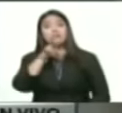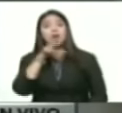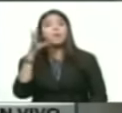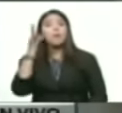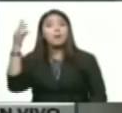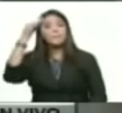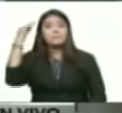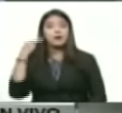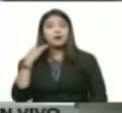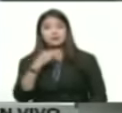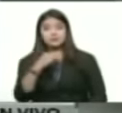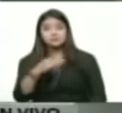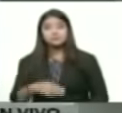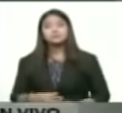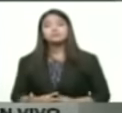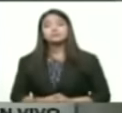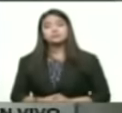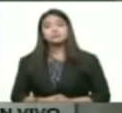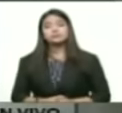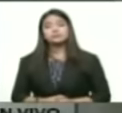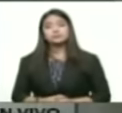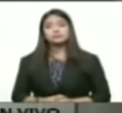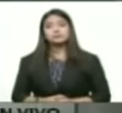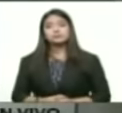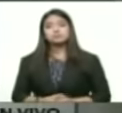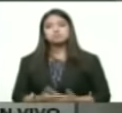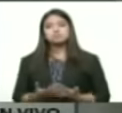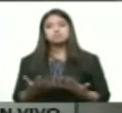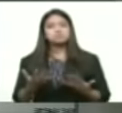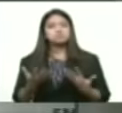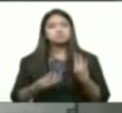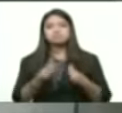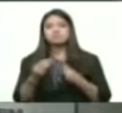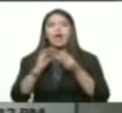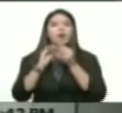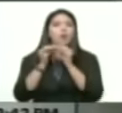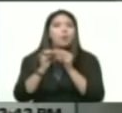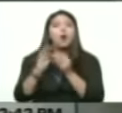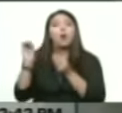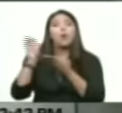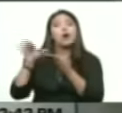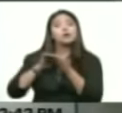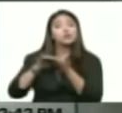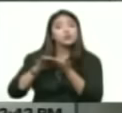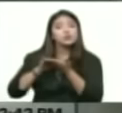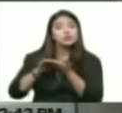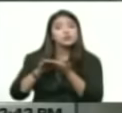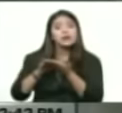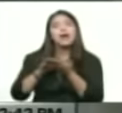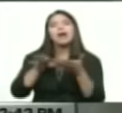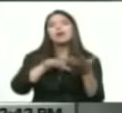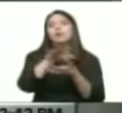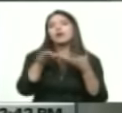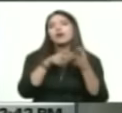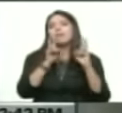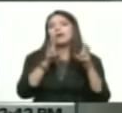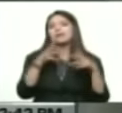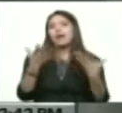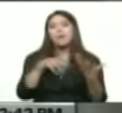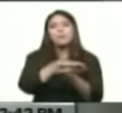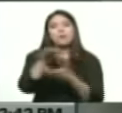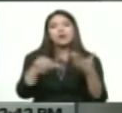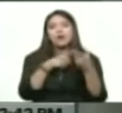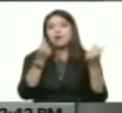Corina Machado, van a, digamos, arreglar o a solucionar parte del tema de la